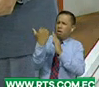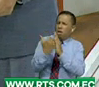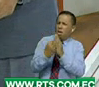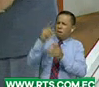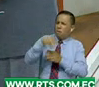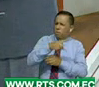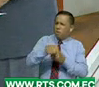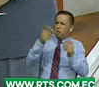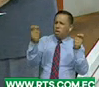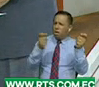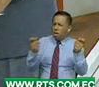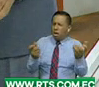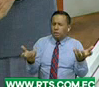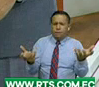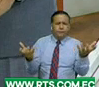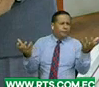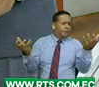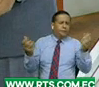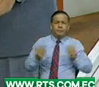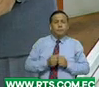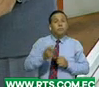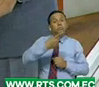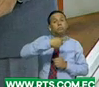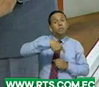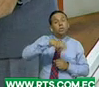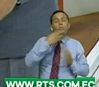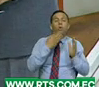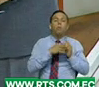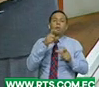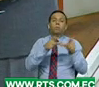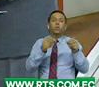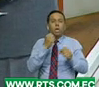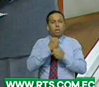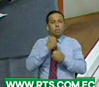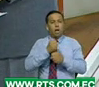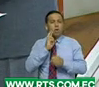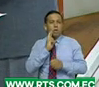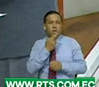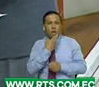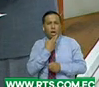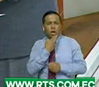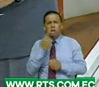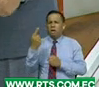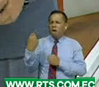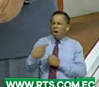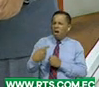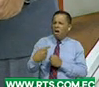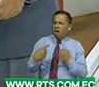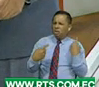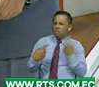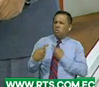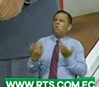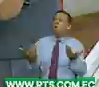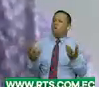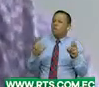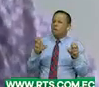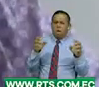en la ciudad la asociación de restaurantes de guayas rechaza medidas como la restricción de circulación